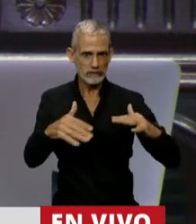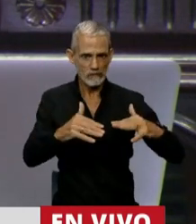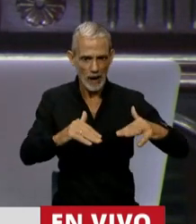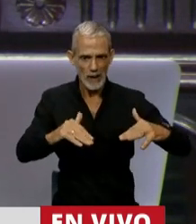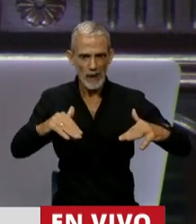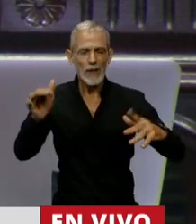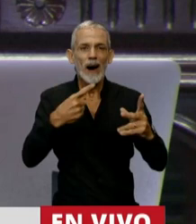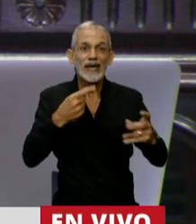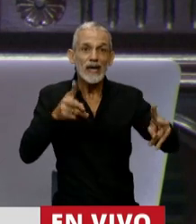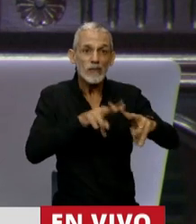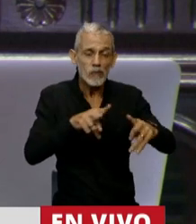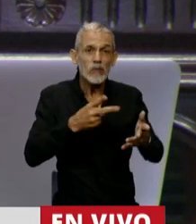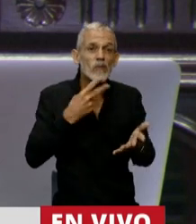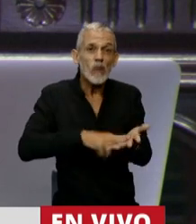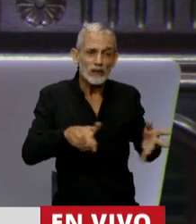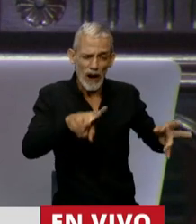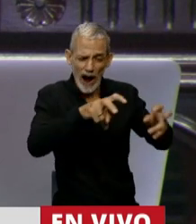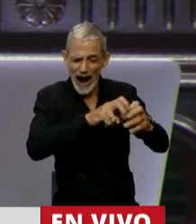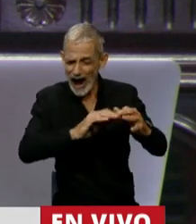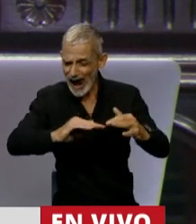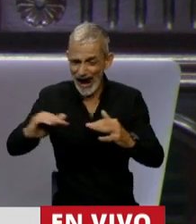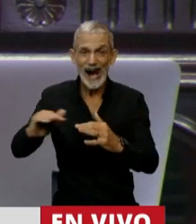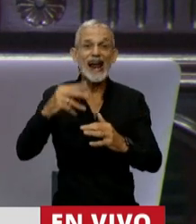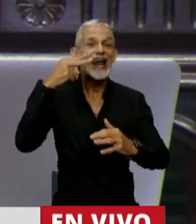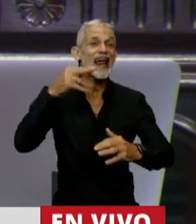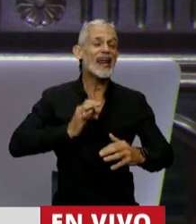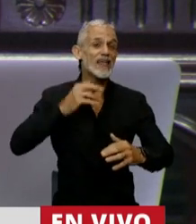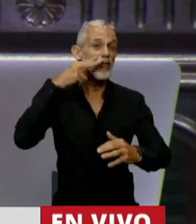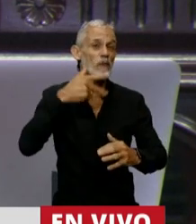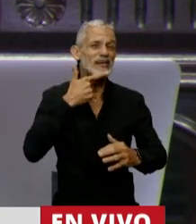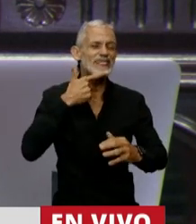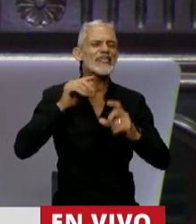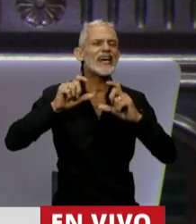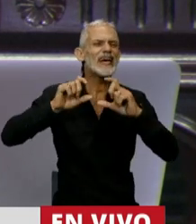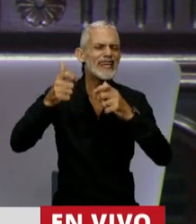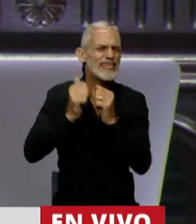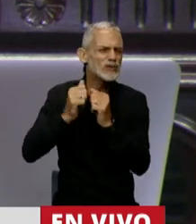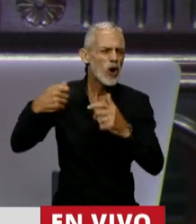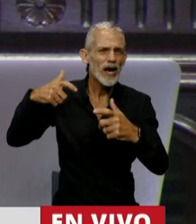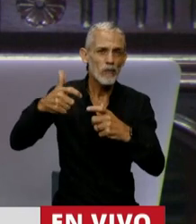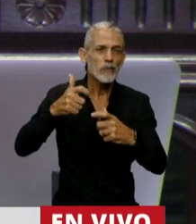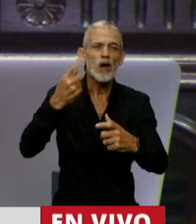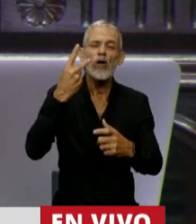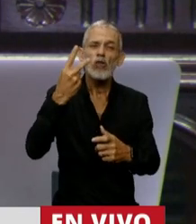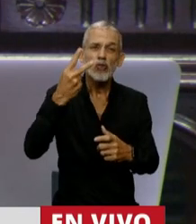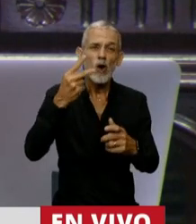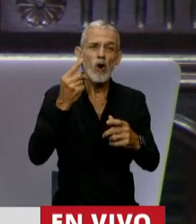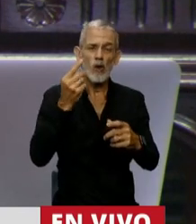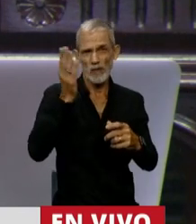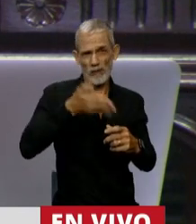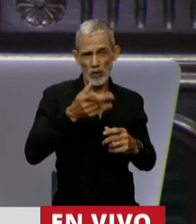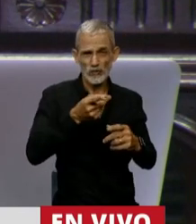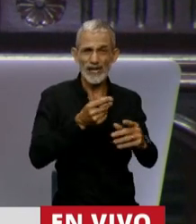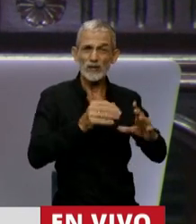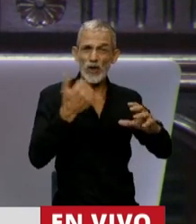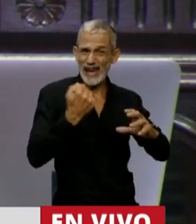tiempo fiscal que se saldó recién en el año 2017 con la reparación histórica que le costó más de 2 puntos del producto